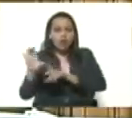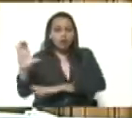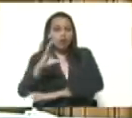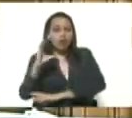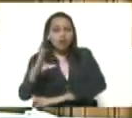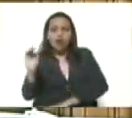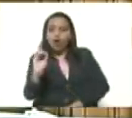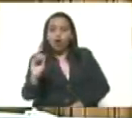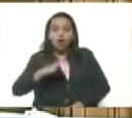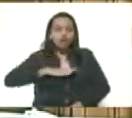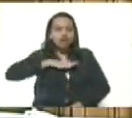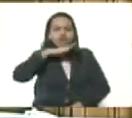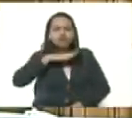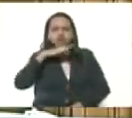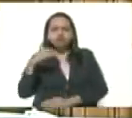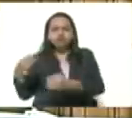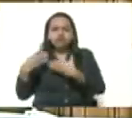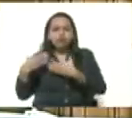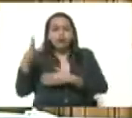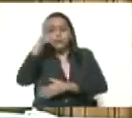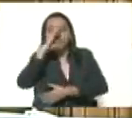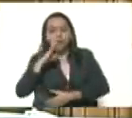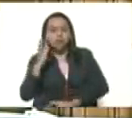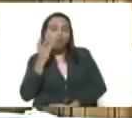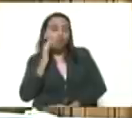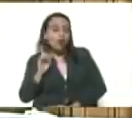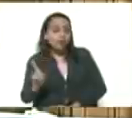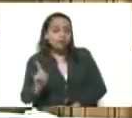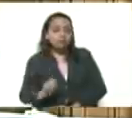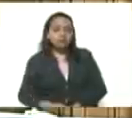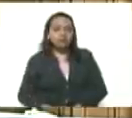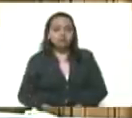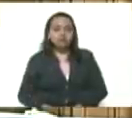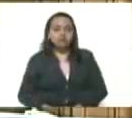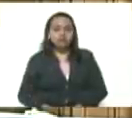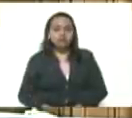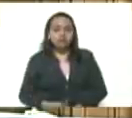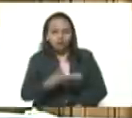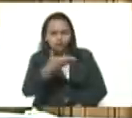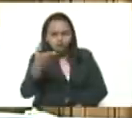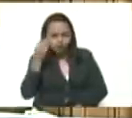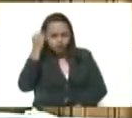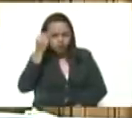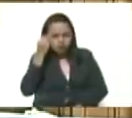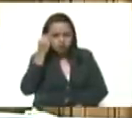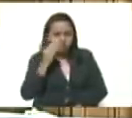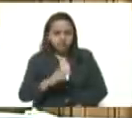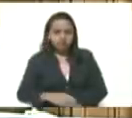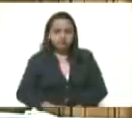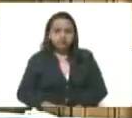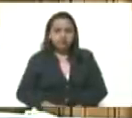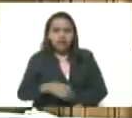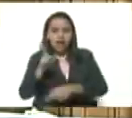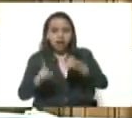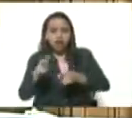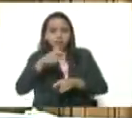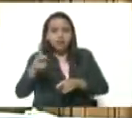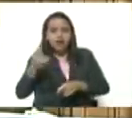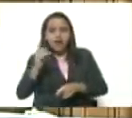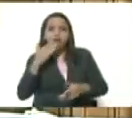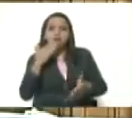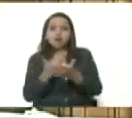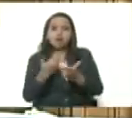país super recontrainfectado como Brasil. ¿Ustedes se imaginan? Alguna gente me ha propuesto,